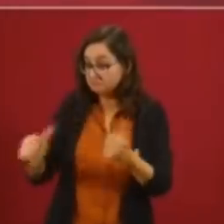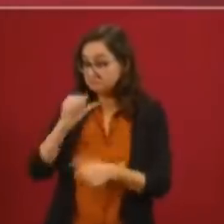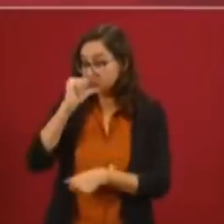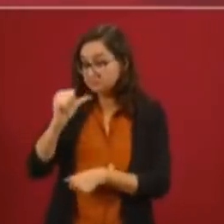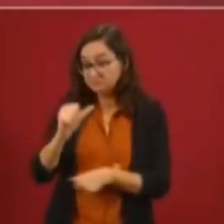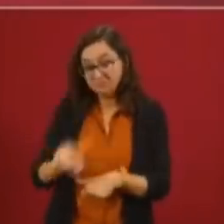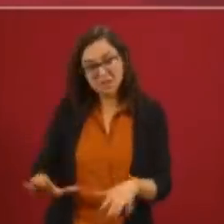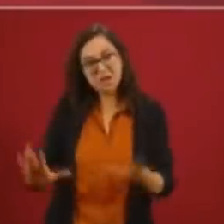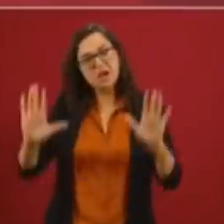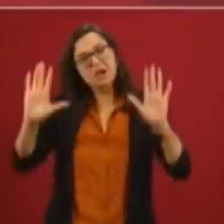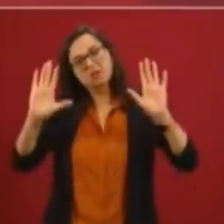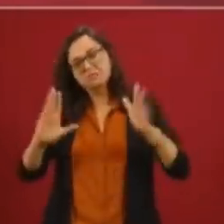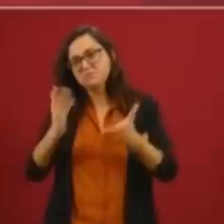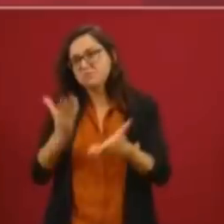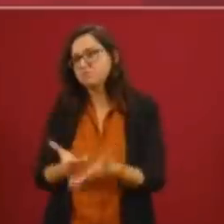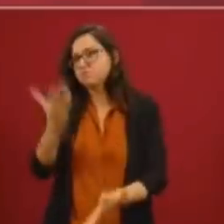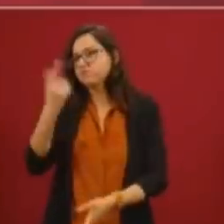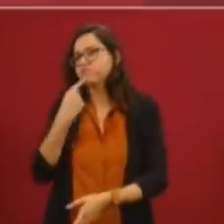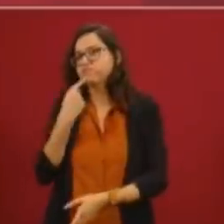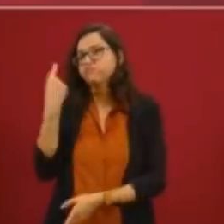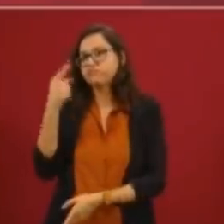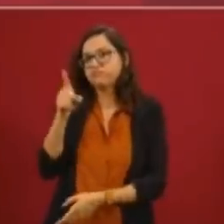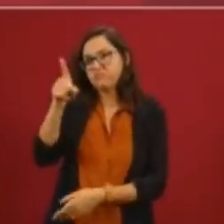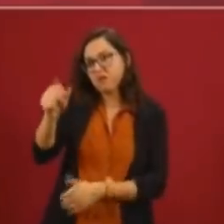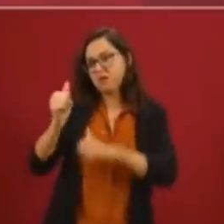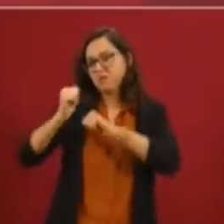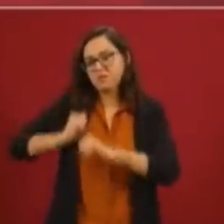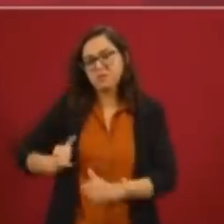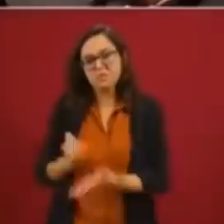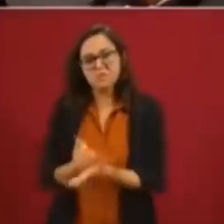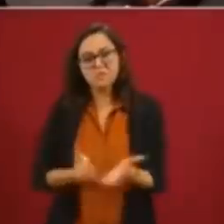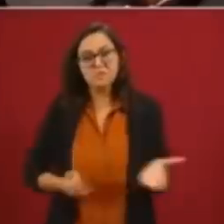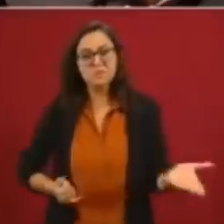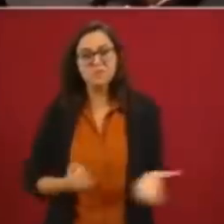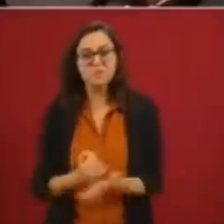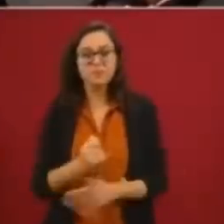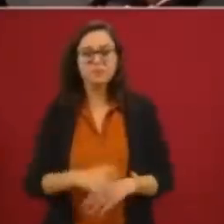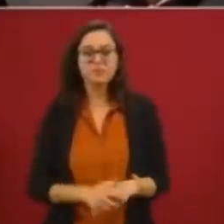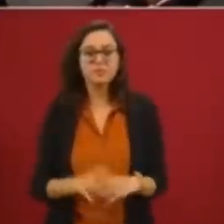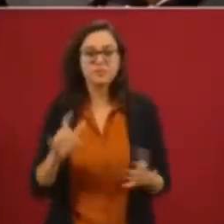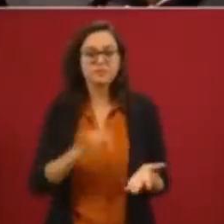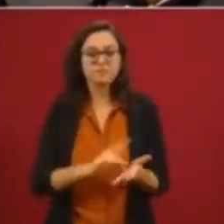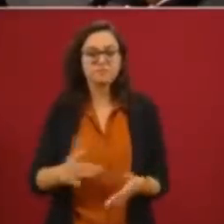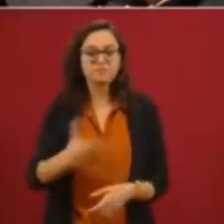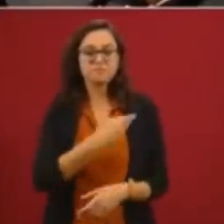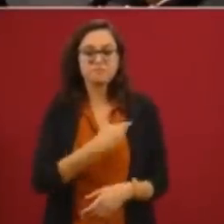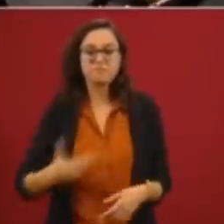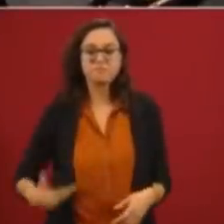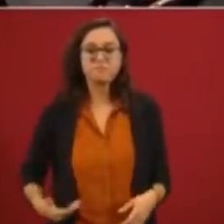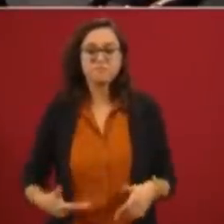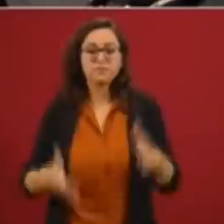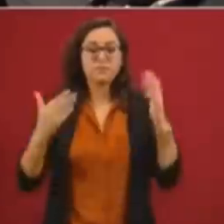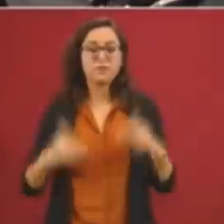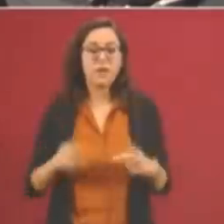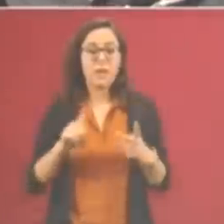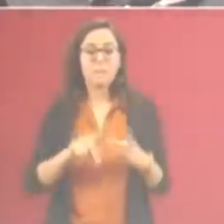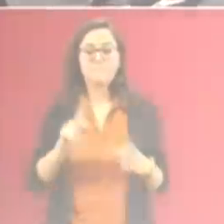resolver sobre este asunto. Gracias, presidente. Pedro Manuel.